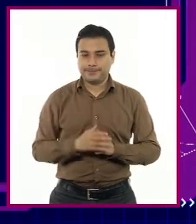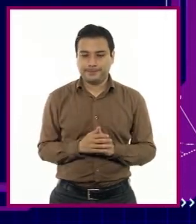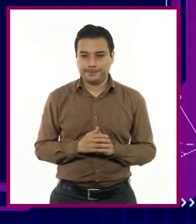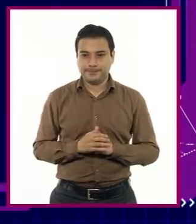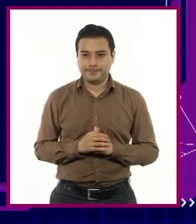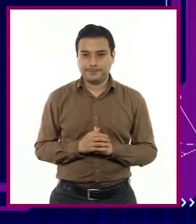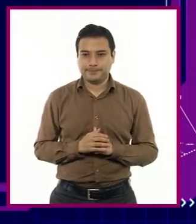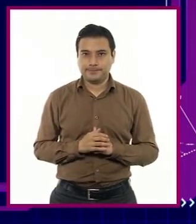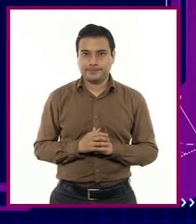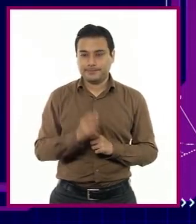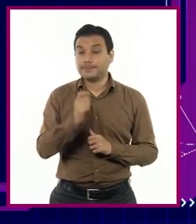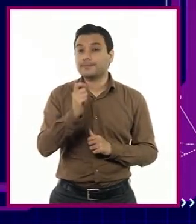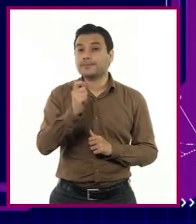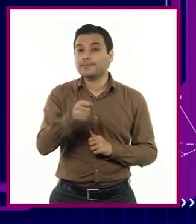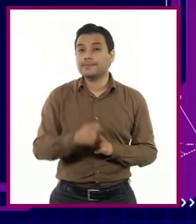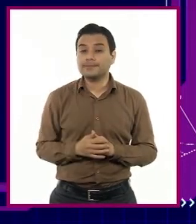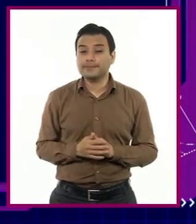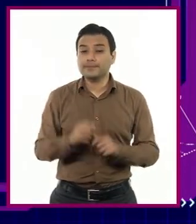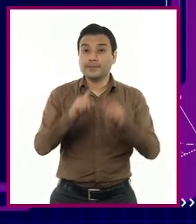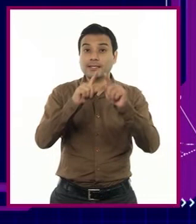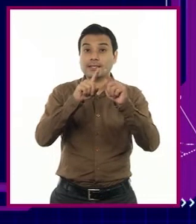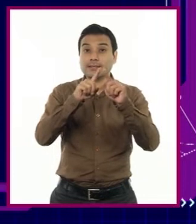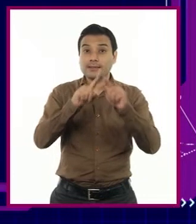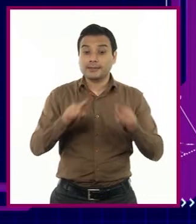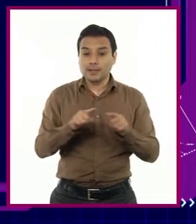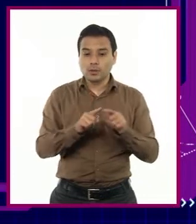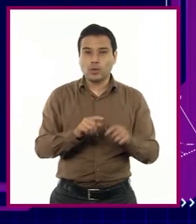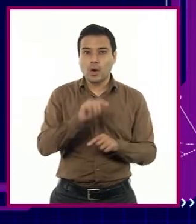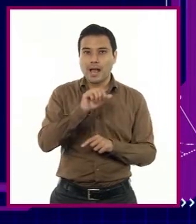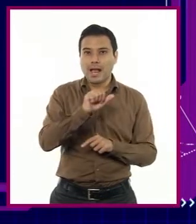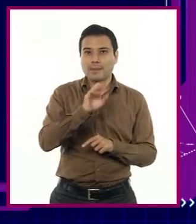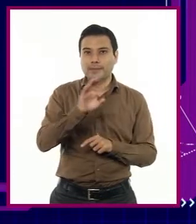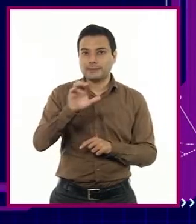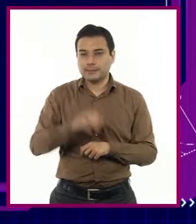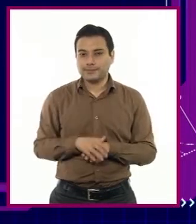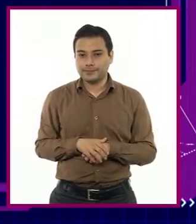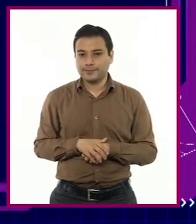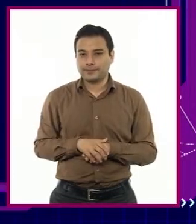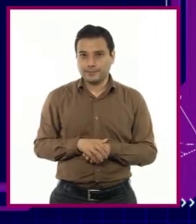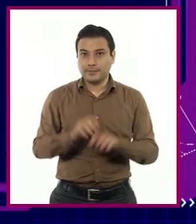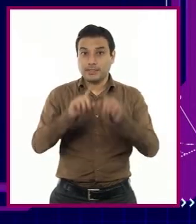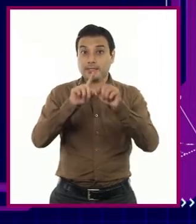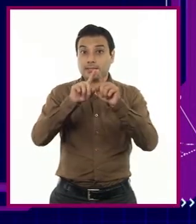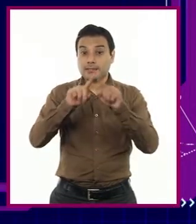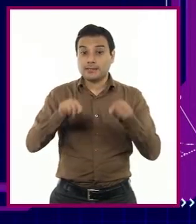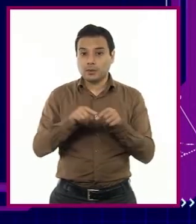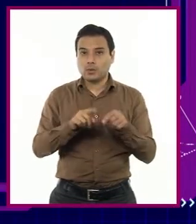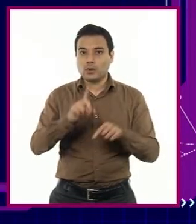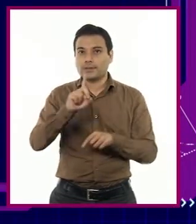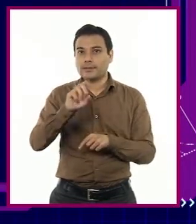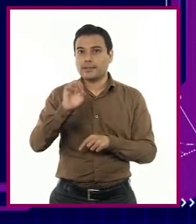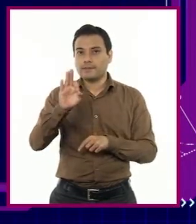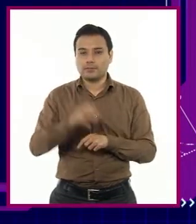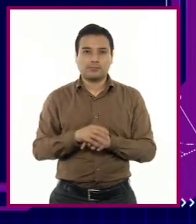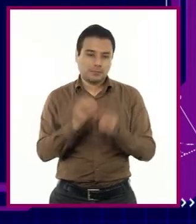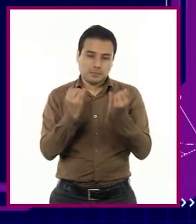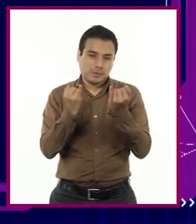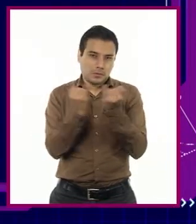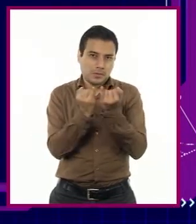Por lo tanto, los triángulos ABC y DEF son congruentes entre